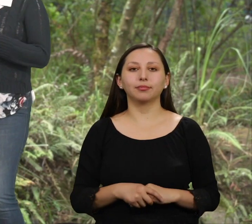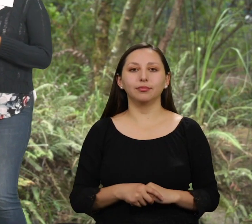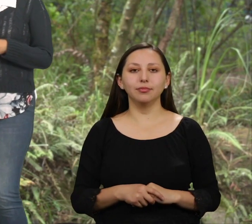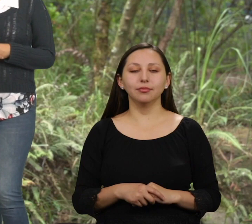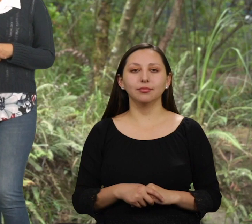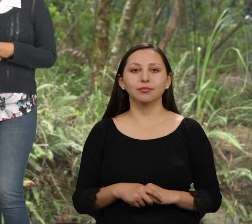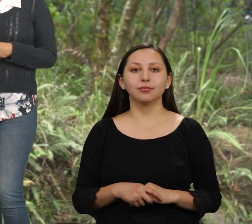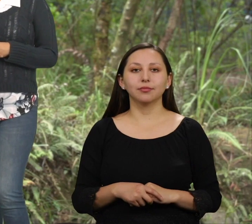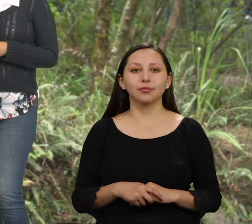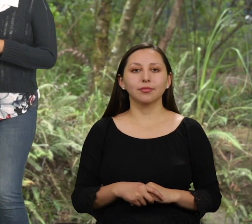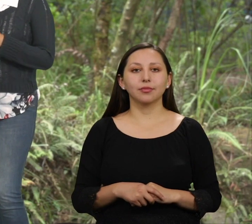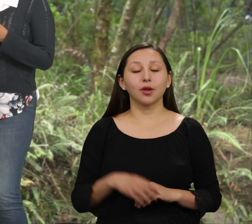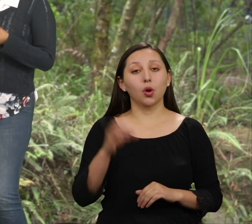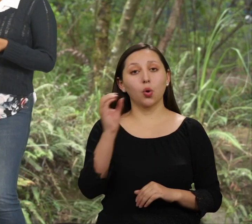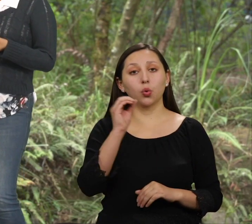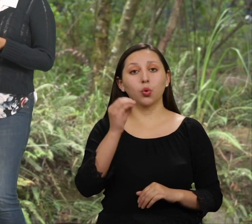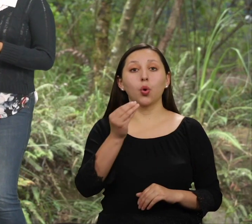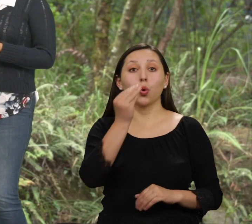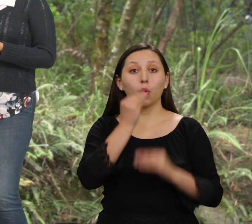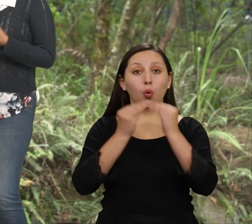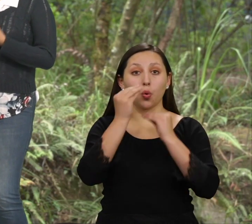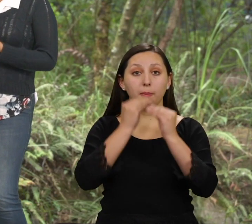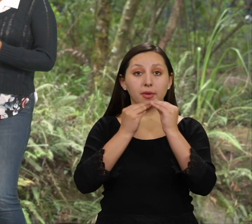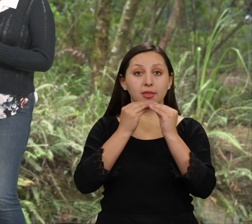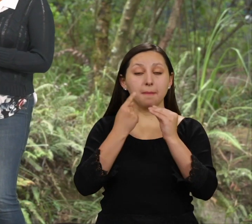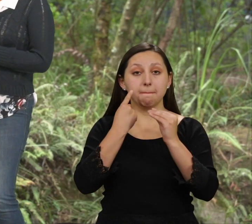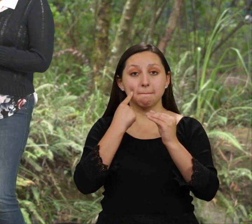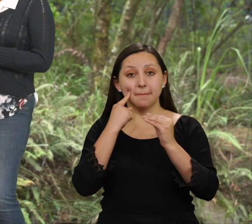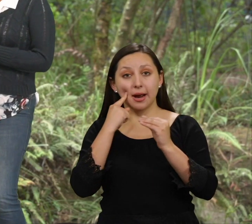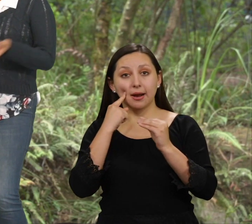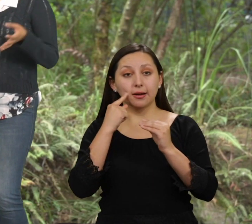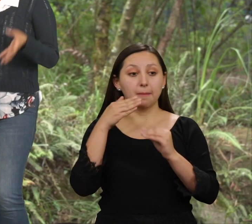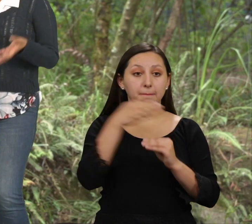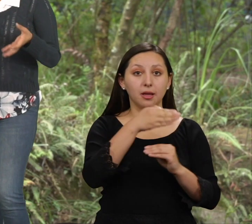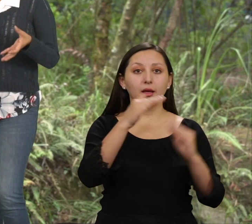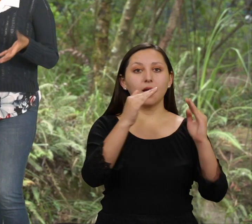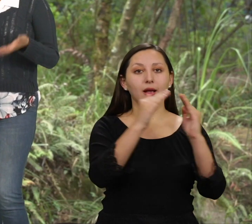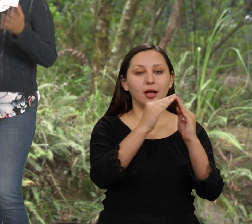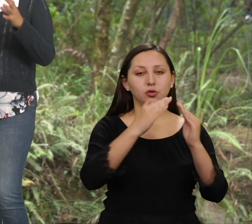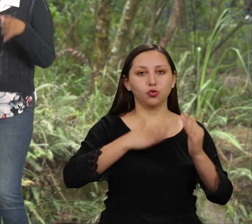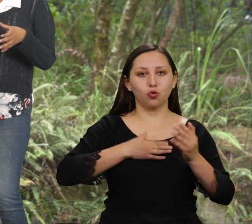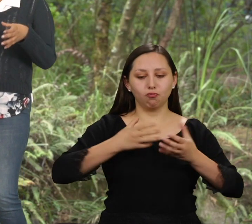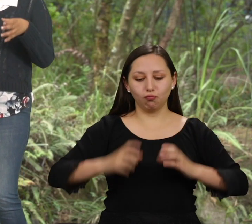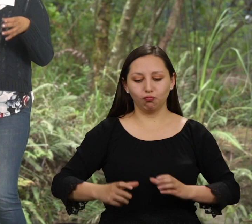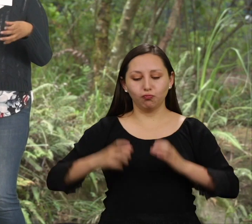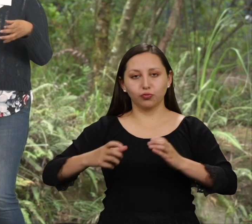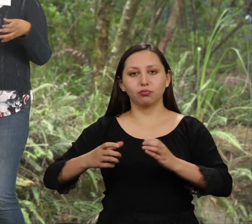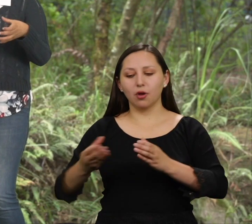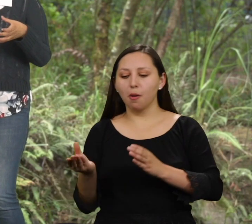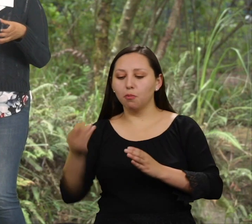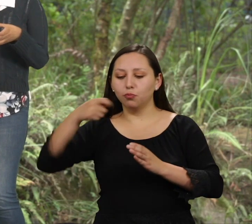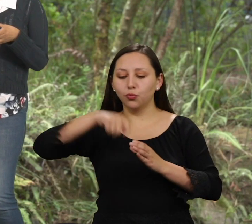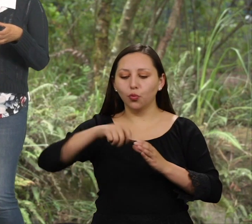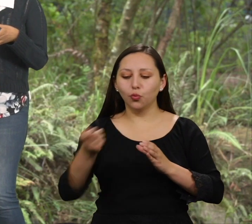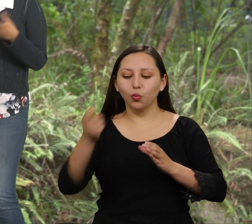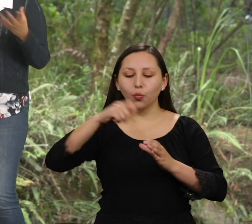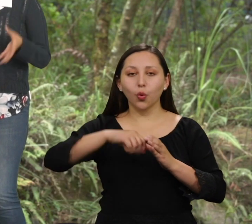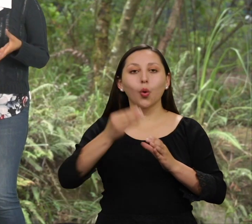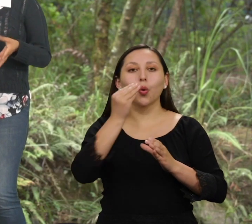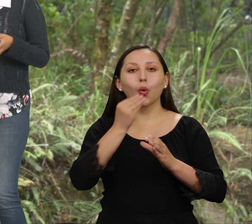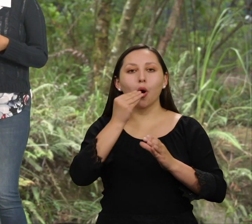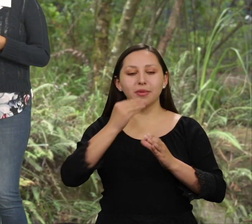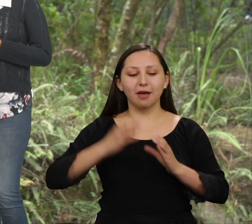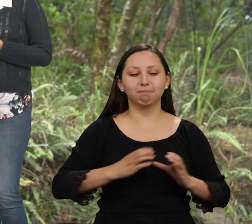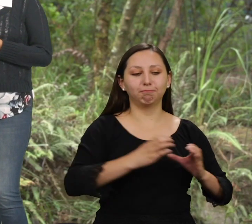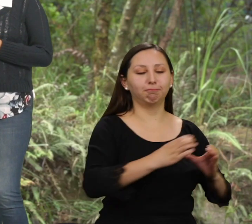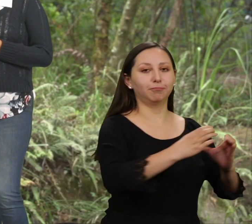Ah, ya, muy bien, muy bien Y si vamos a comprar comida para llevar, es mejor llevar nuestro propio territo para que nos llenen